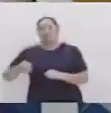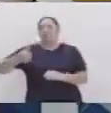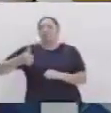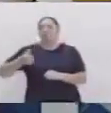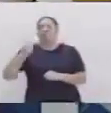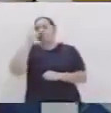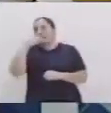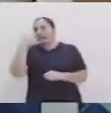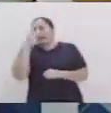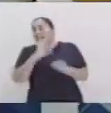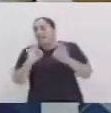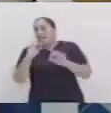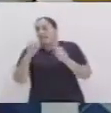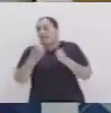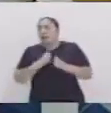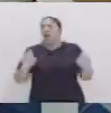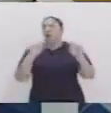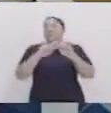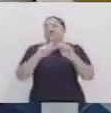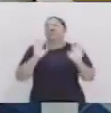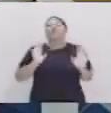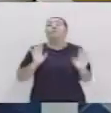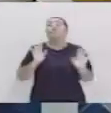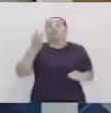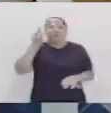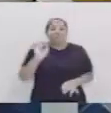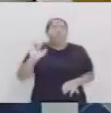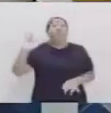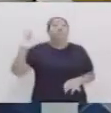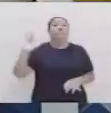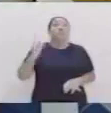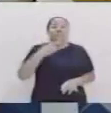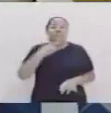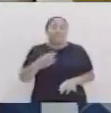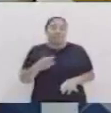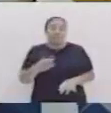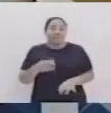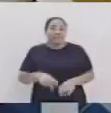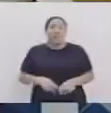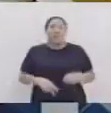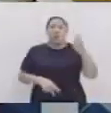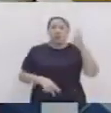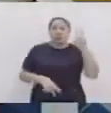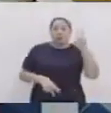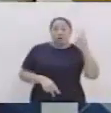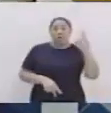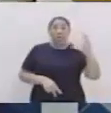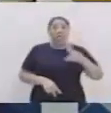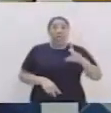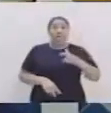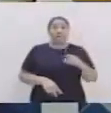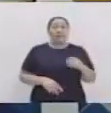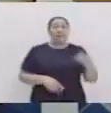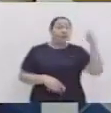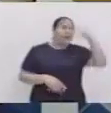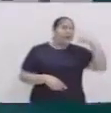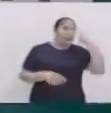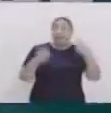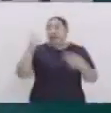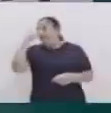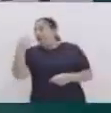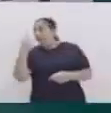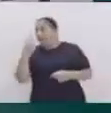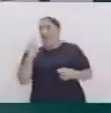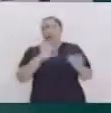cara y escudo. Entonces, aquí podemos ver los posibles resultados. Que las dos sean cara, que la primera sea cara